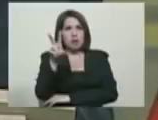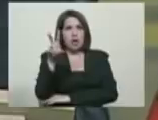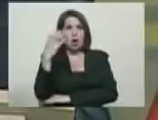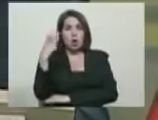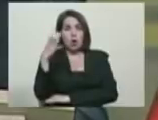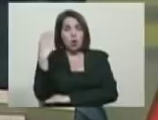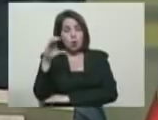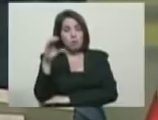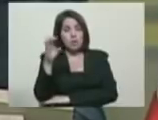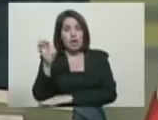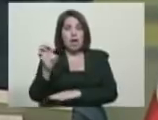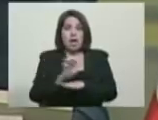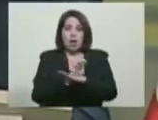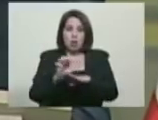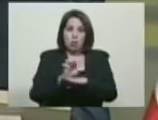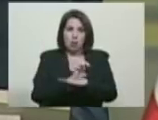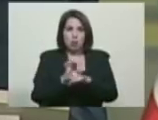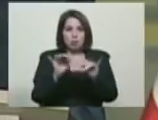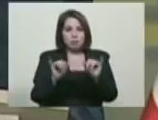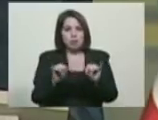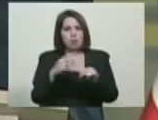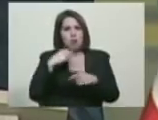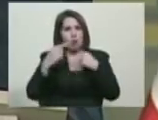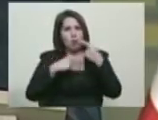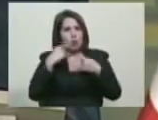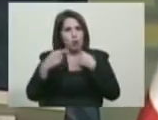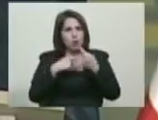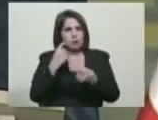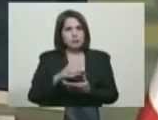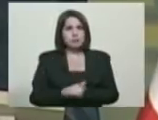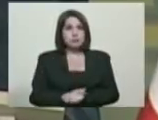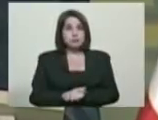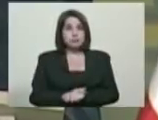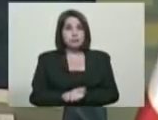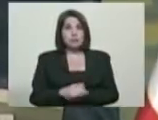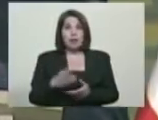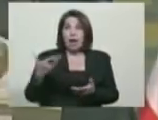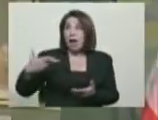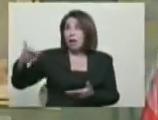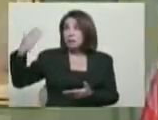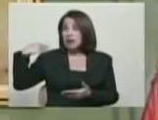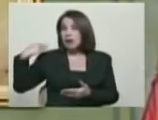Y aquí a nuestra espalda está el gran Antonio José de Sucre,